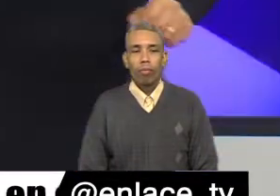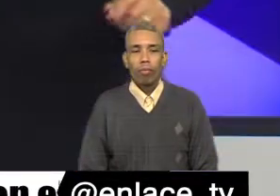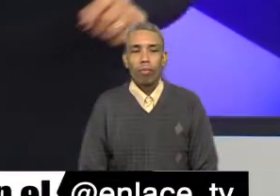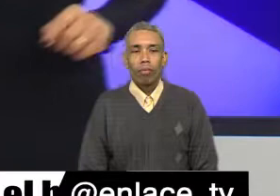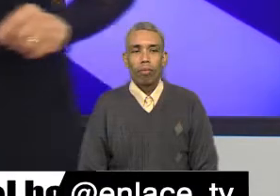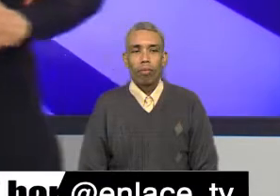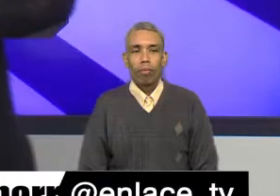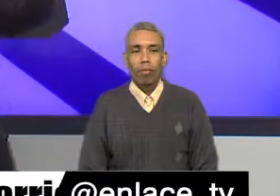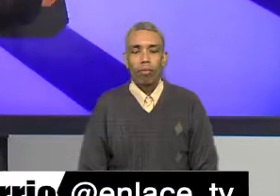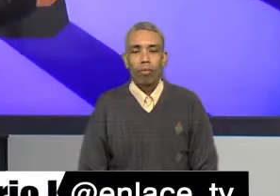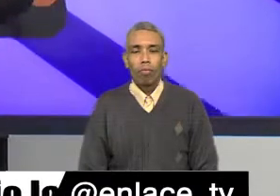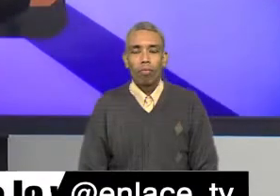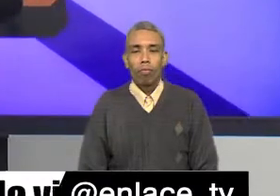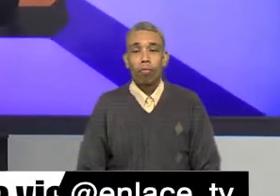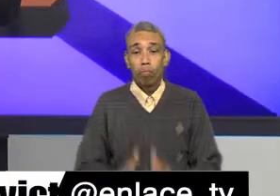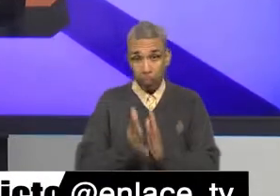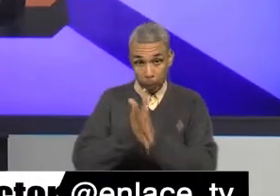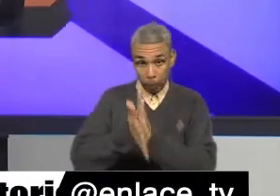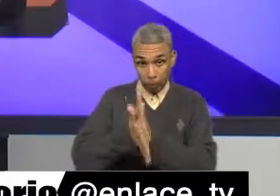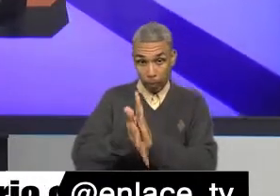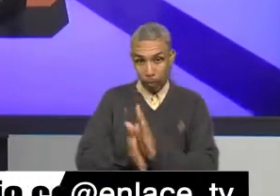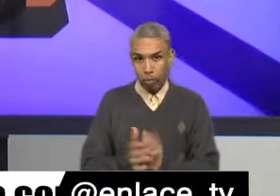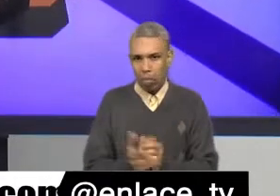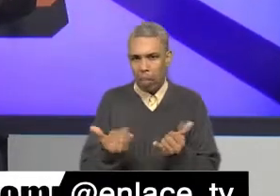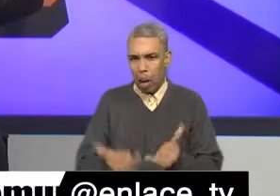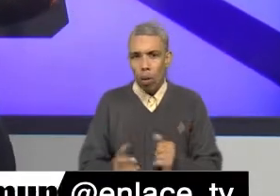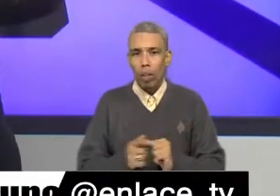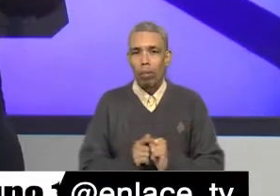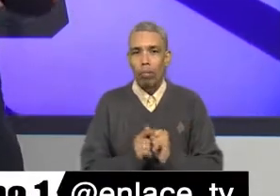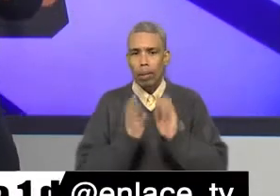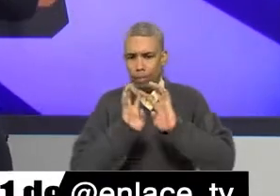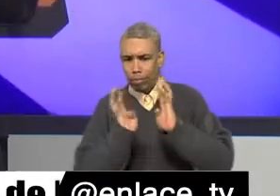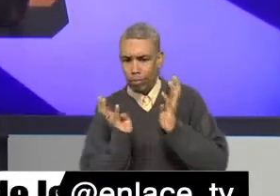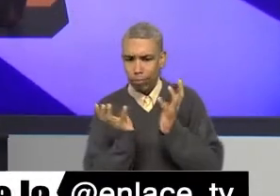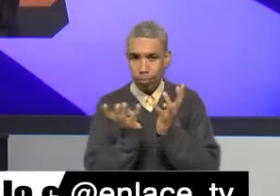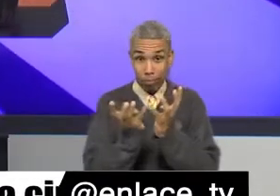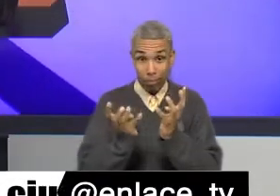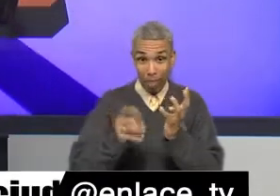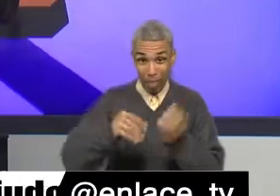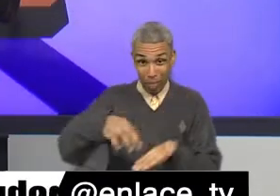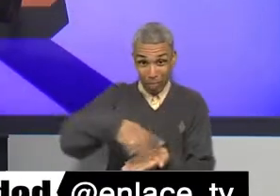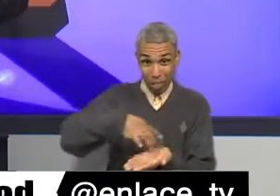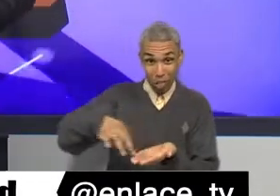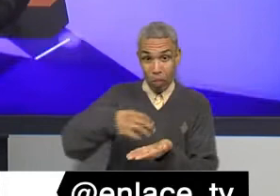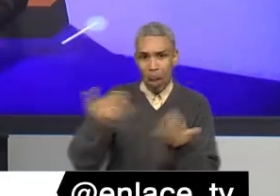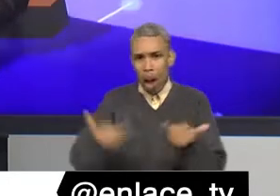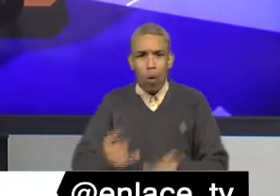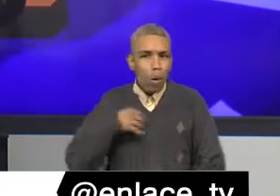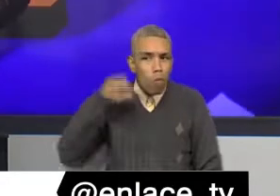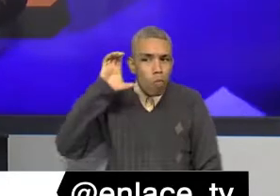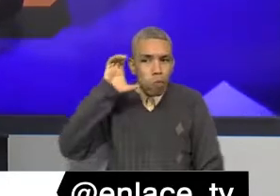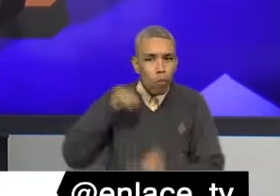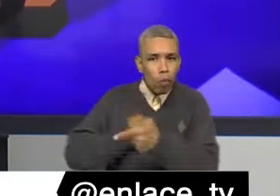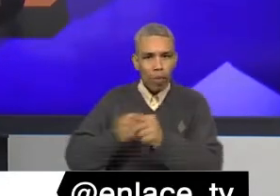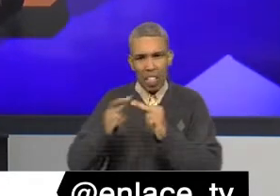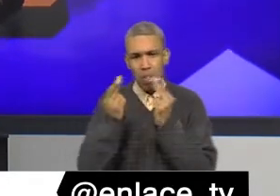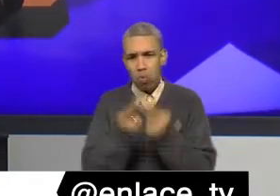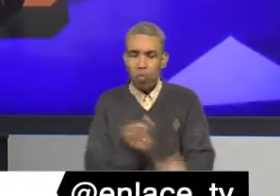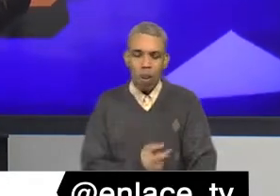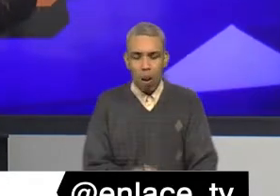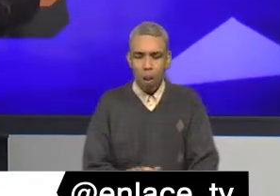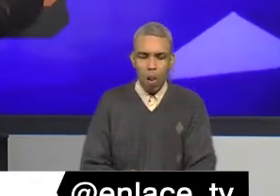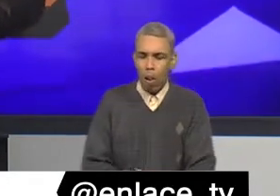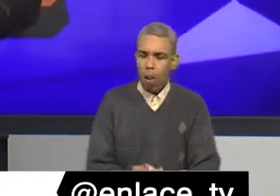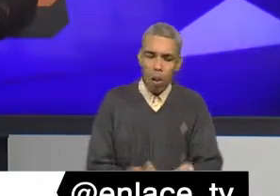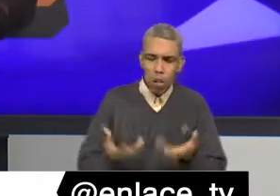Comenzamos. Se cumple a esta hora cumbre de congresistas de Santander, quienes analizan y debaten la situación actual y social que afronta el municipio